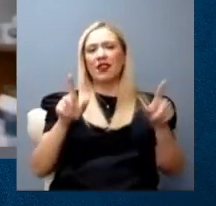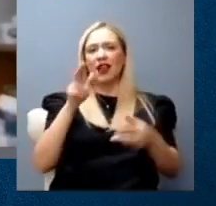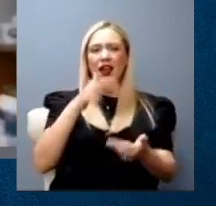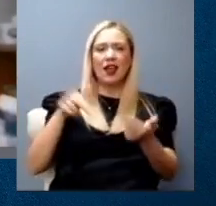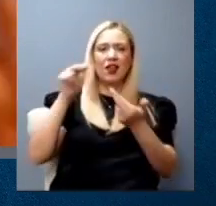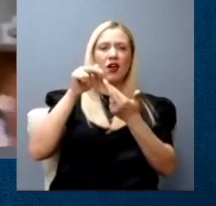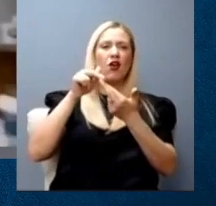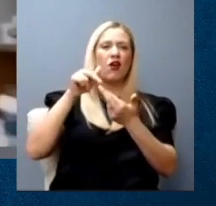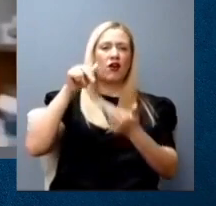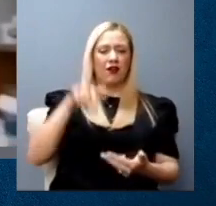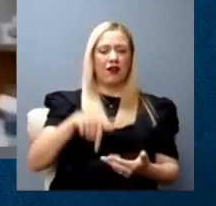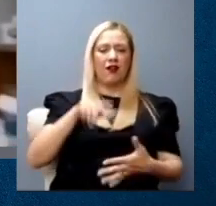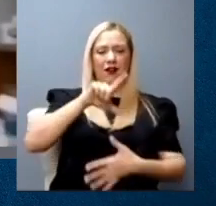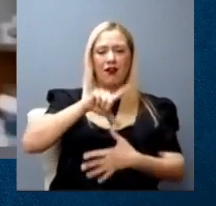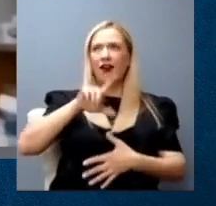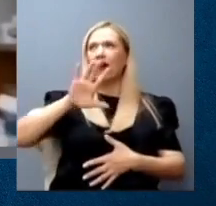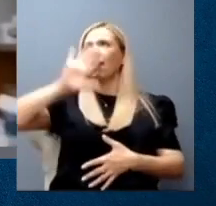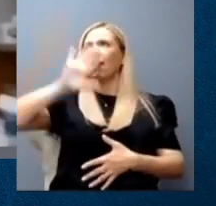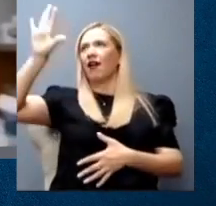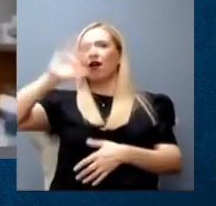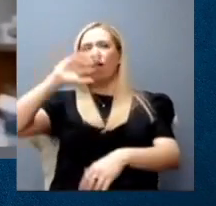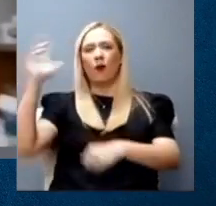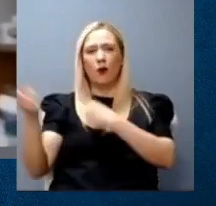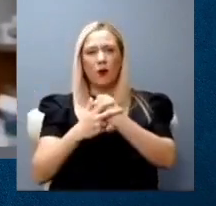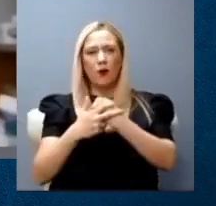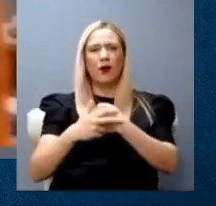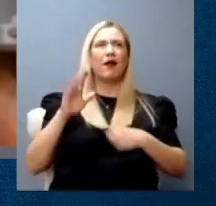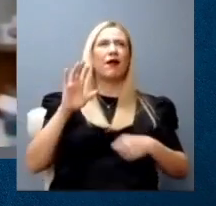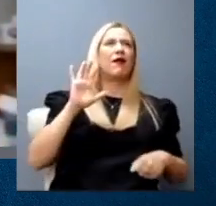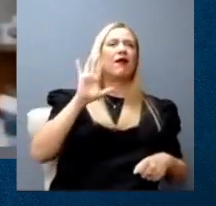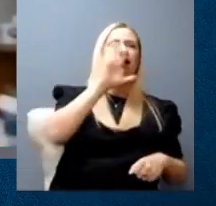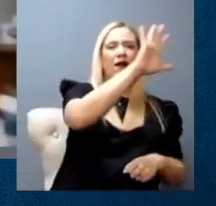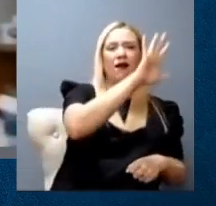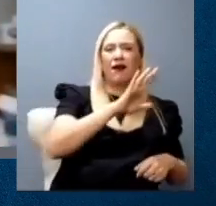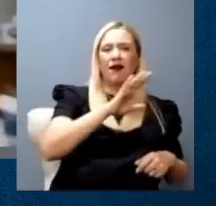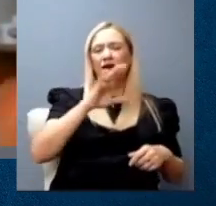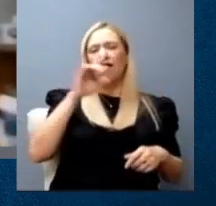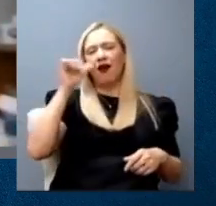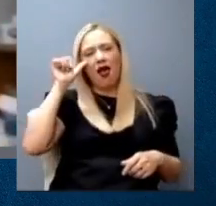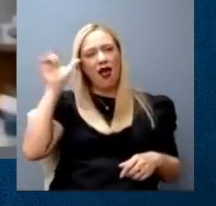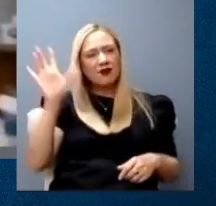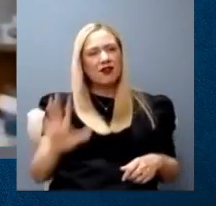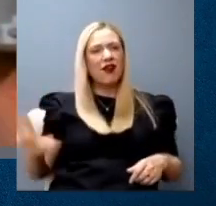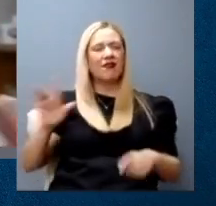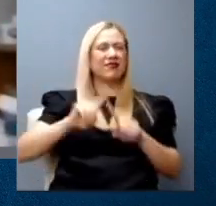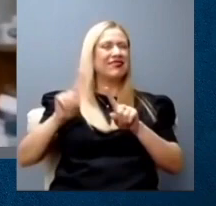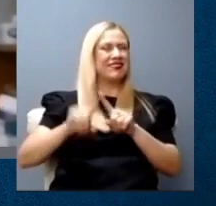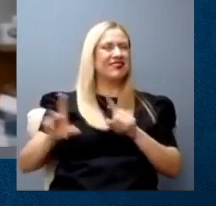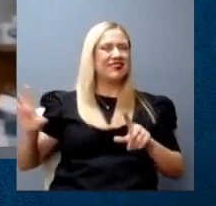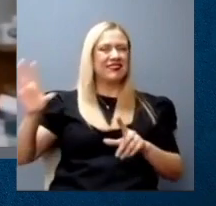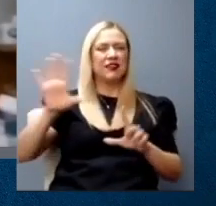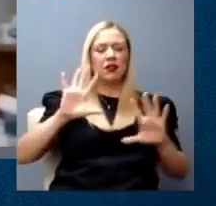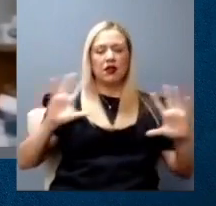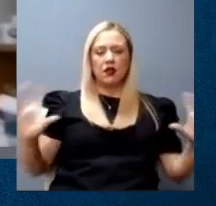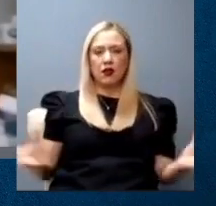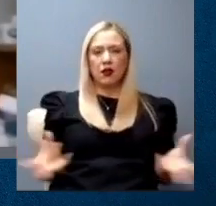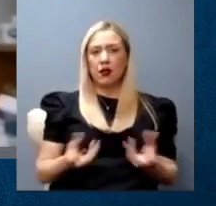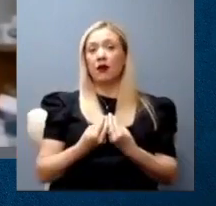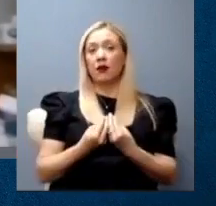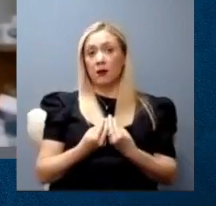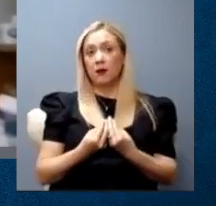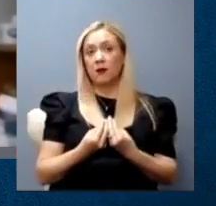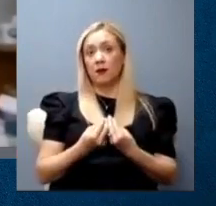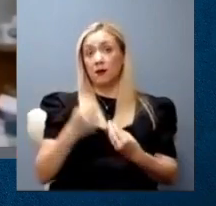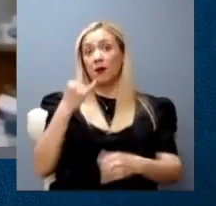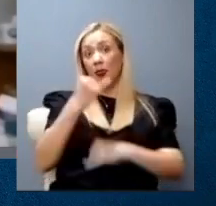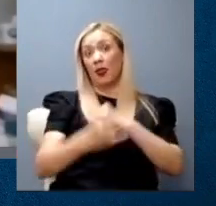de derechos humanos, con el Sistema Universal de Derechos Humanos, pero también, por supuesto, con algunos tribunales penales